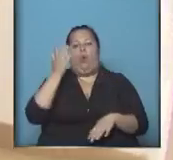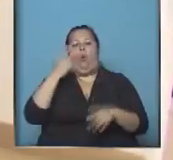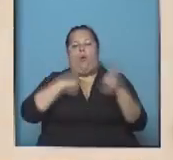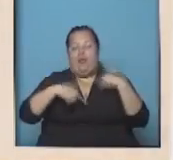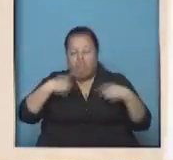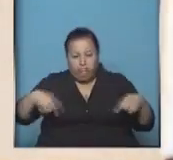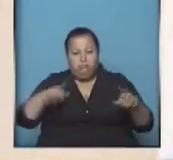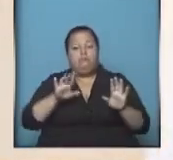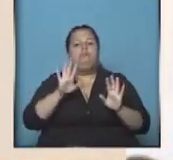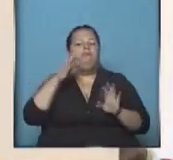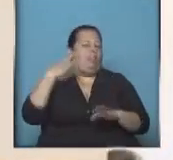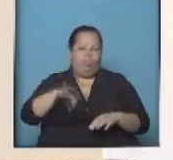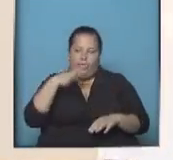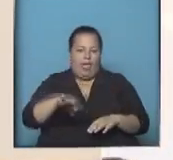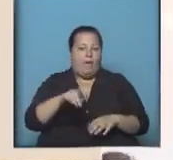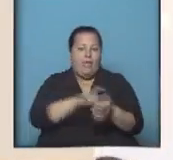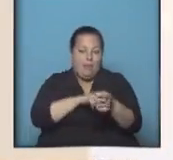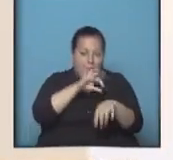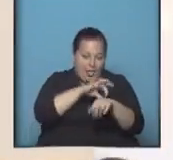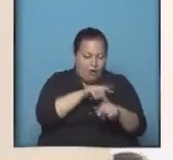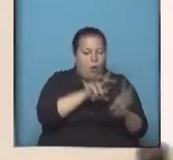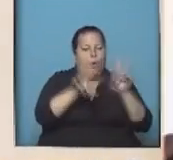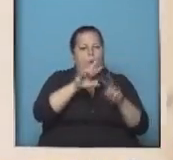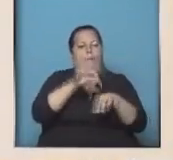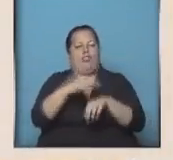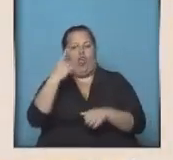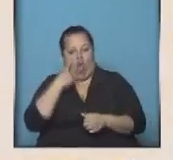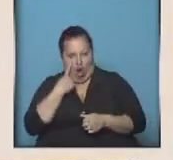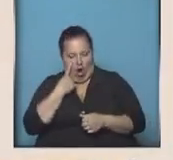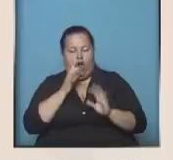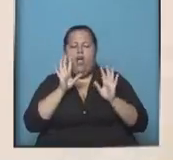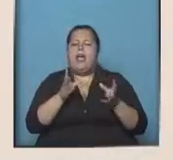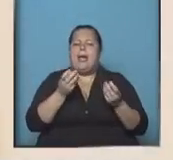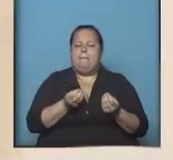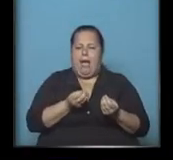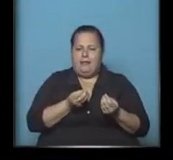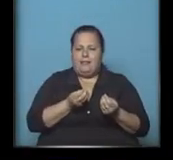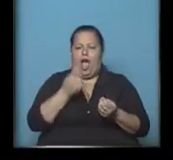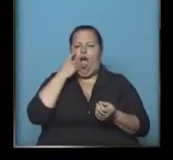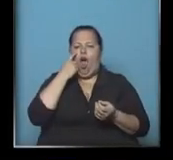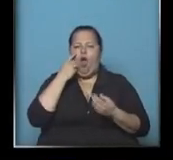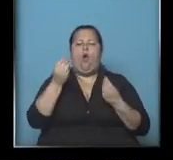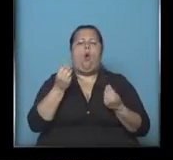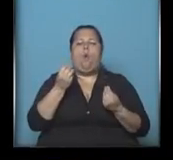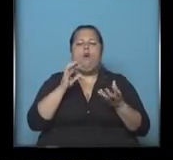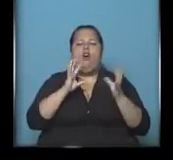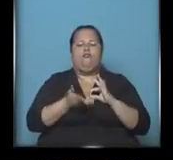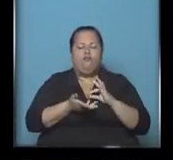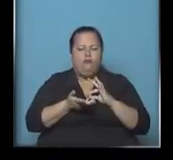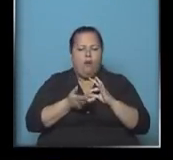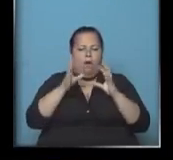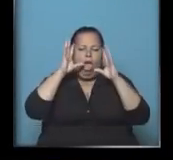glicosilada requiere con su diabetólogo buscar un oftalmólogo y qué es lo que le pasa a los jodíamos cuál es el